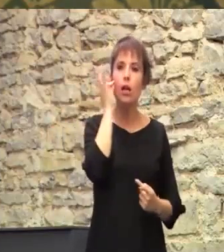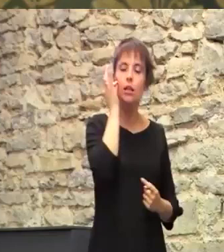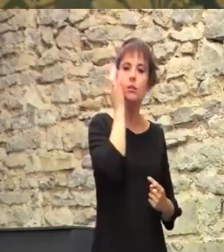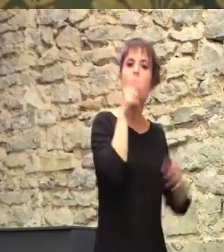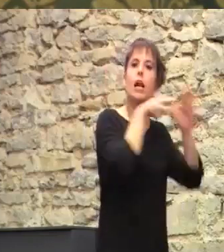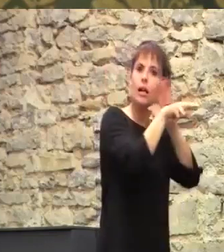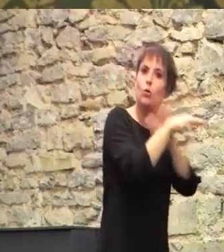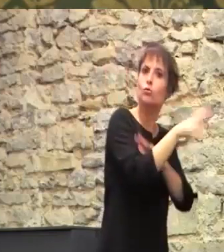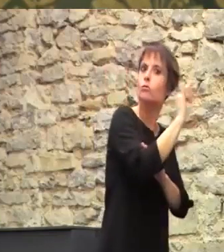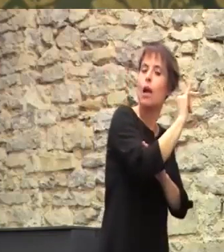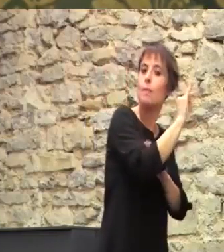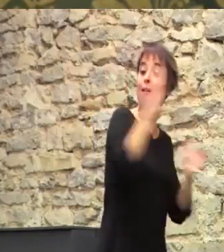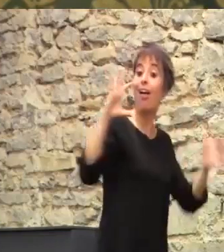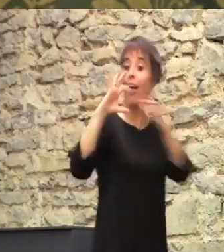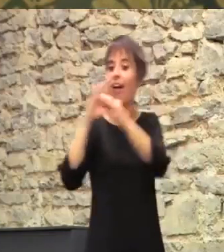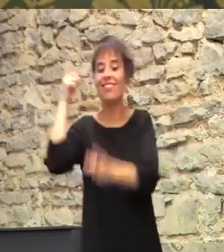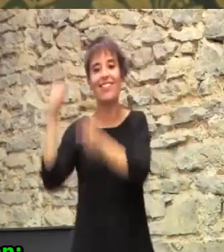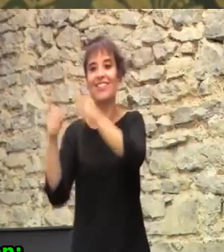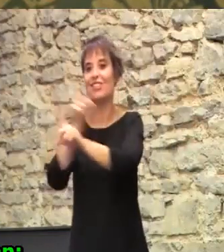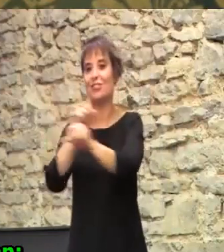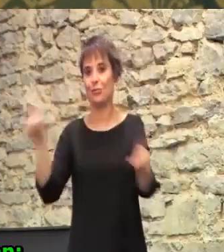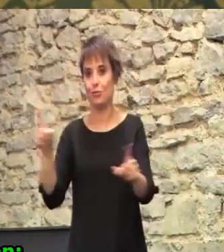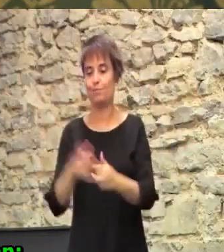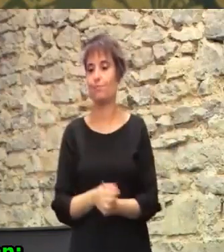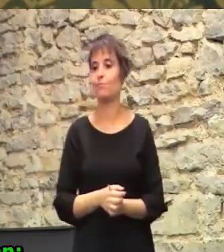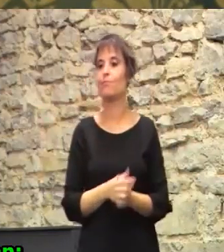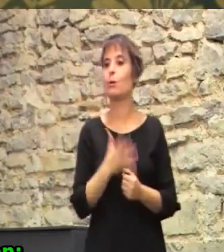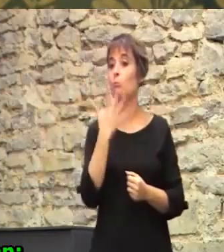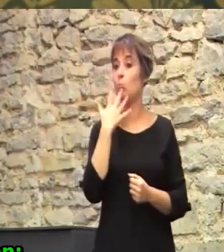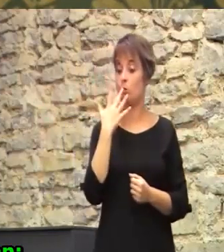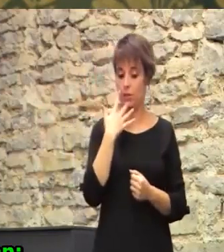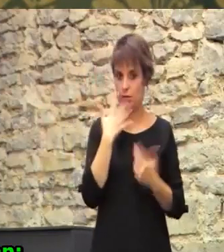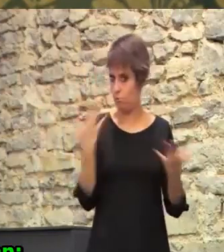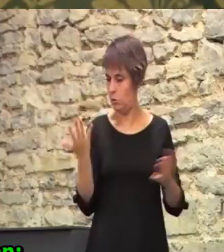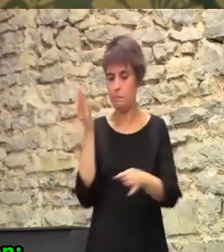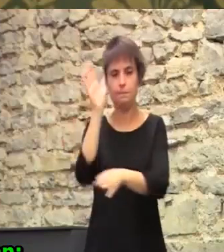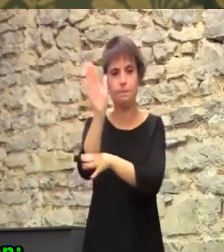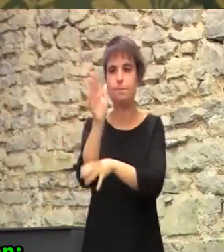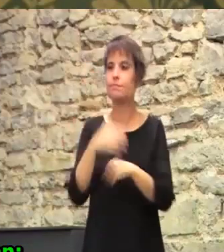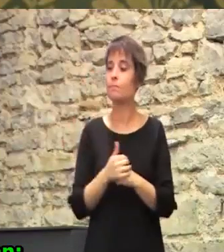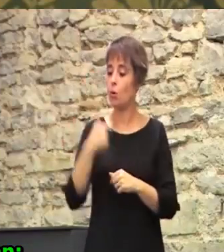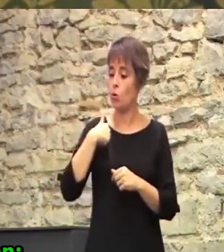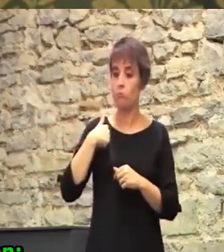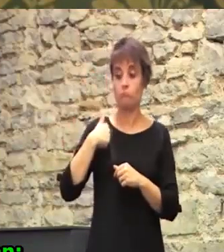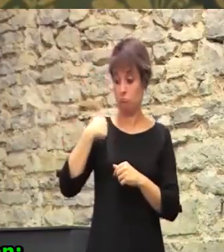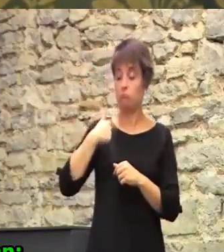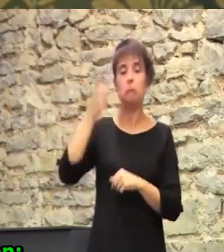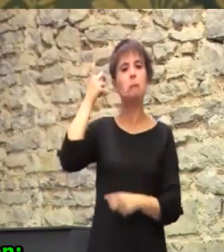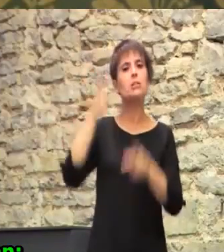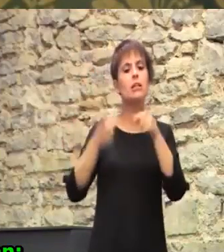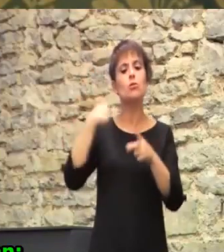pero no decidían sobre ellos por ejemplo en un momento decidí que